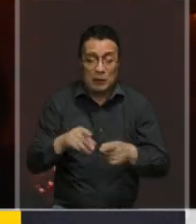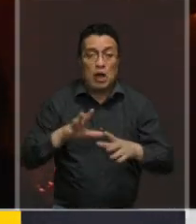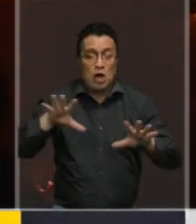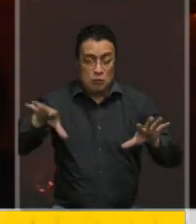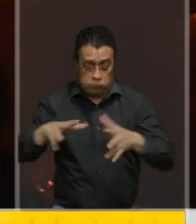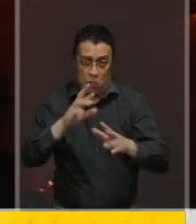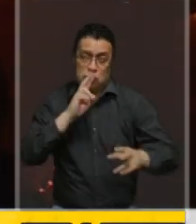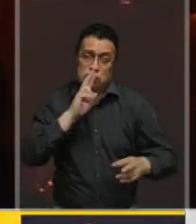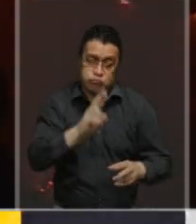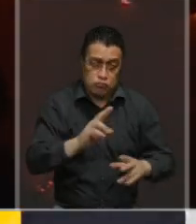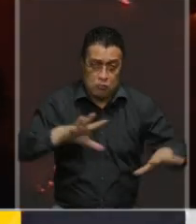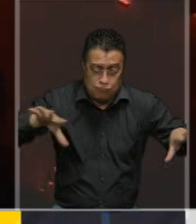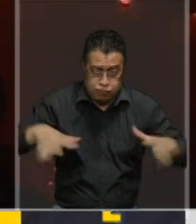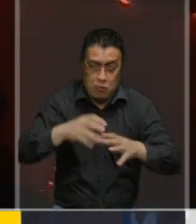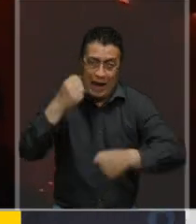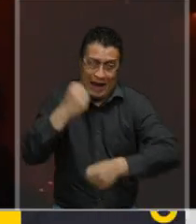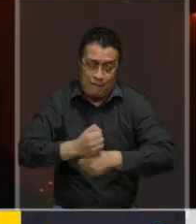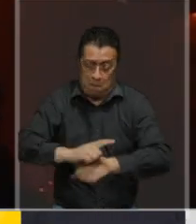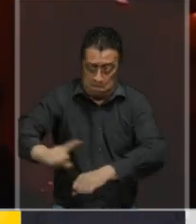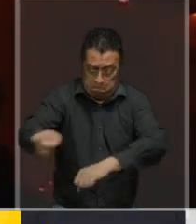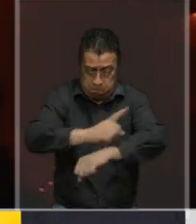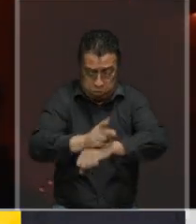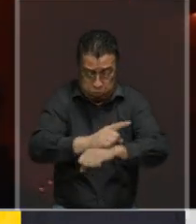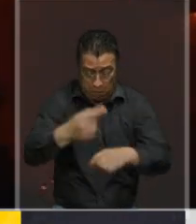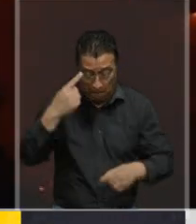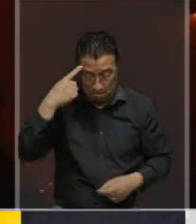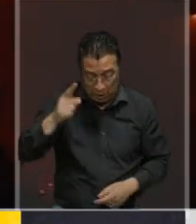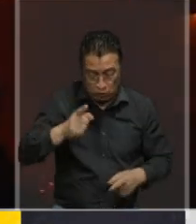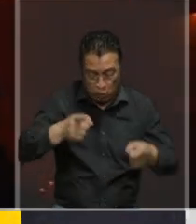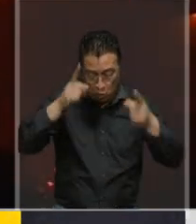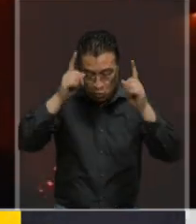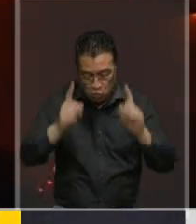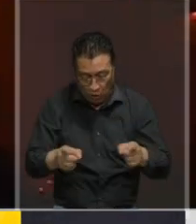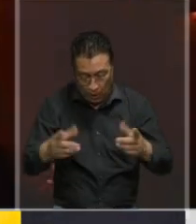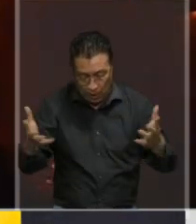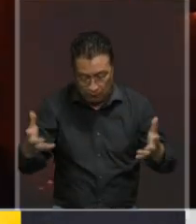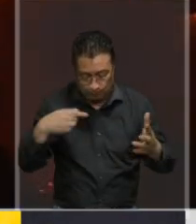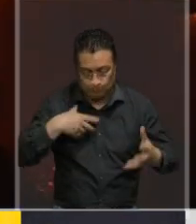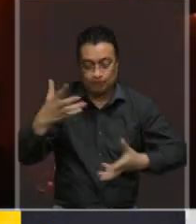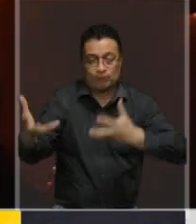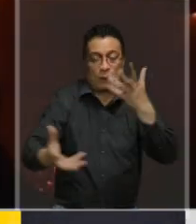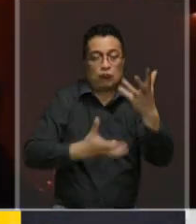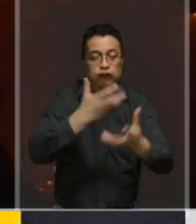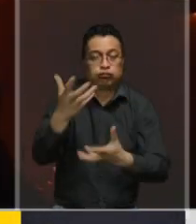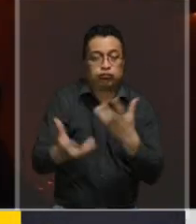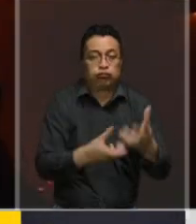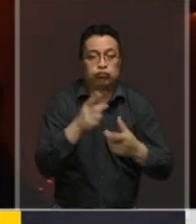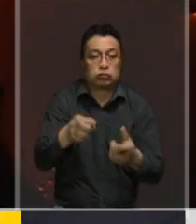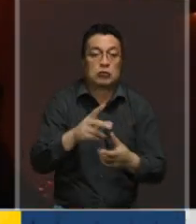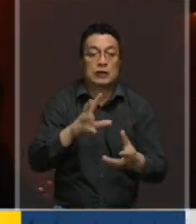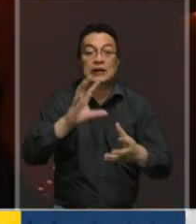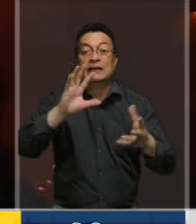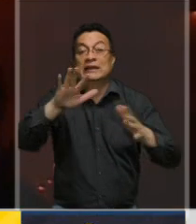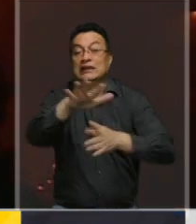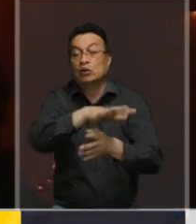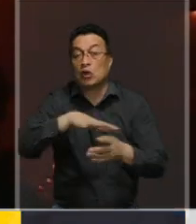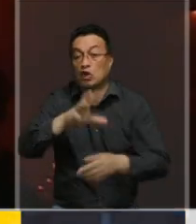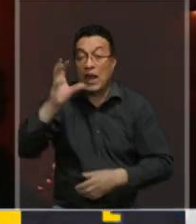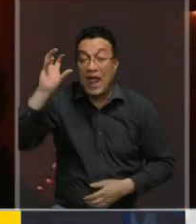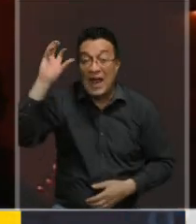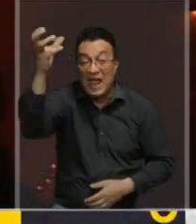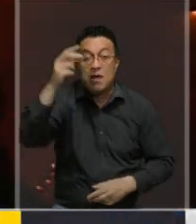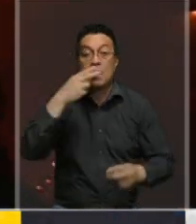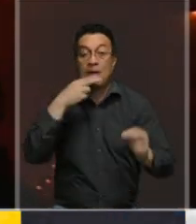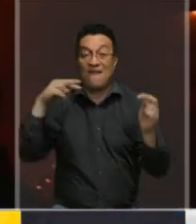respuesta rápida producto del lugar donde se desarrolla este incendio, de las condiciones climáticas, del viento y de